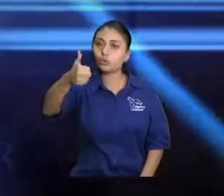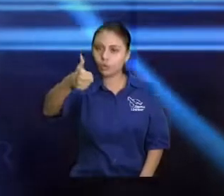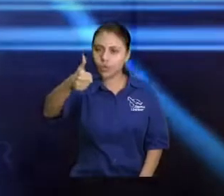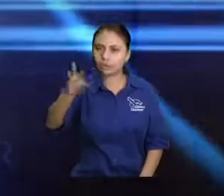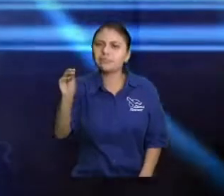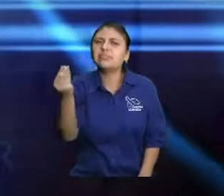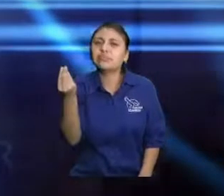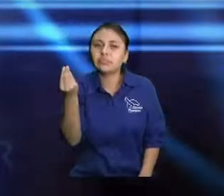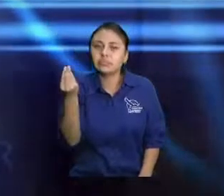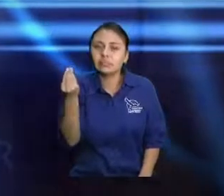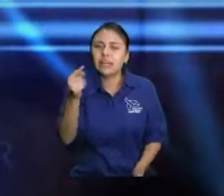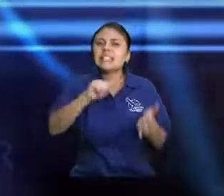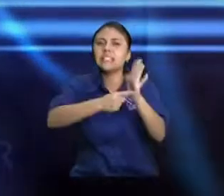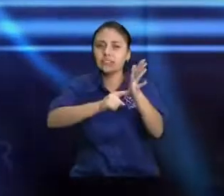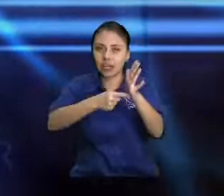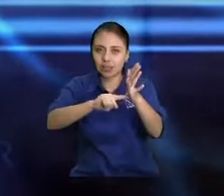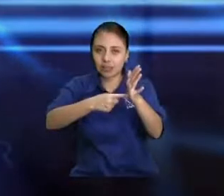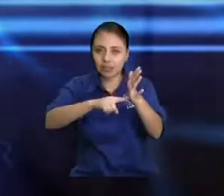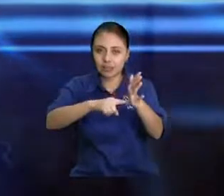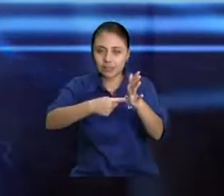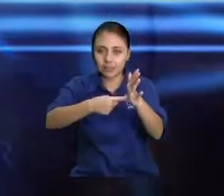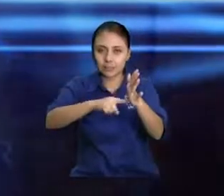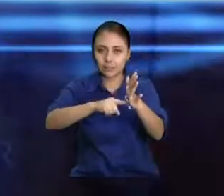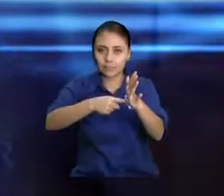Lo primero, ¿ah?